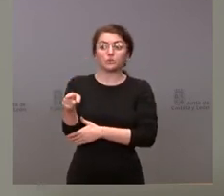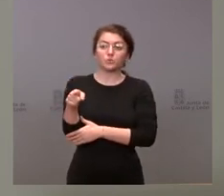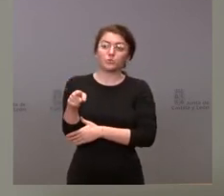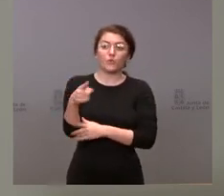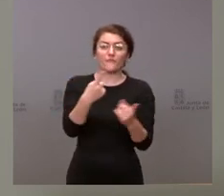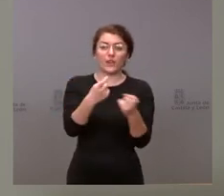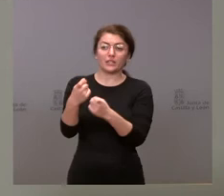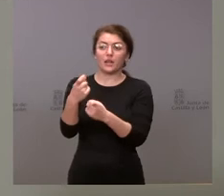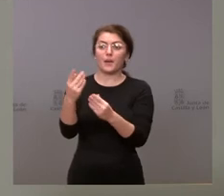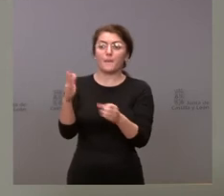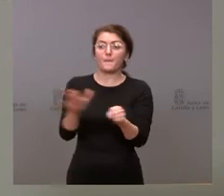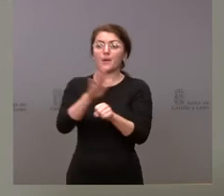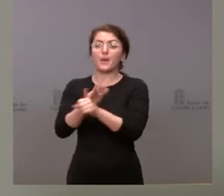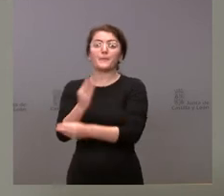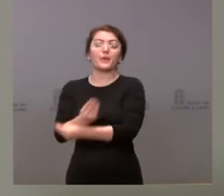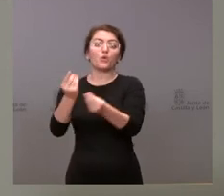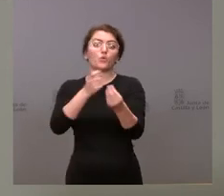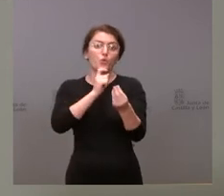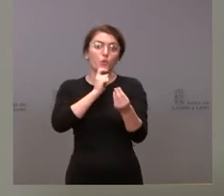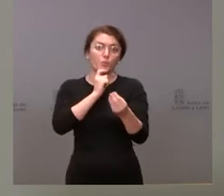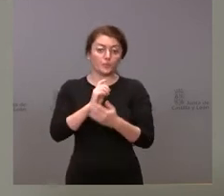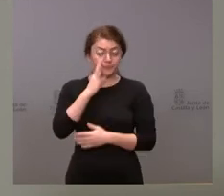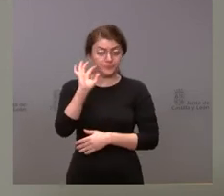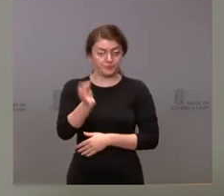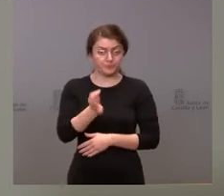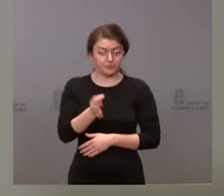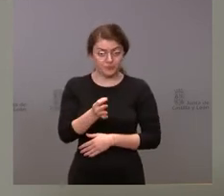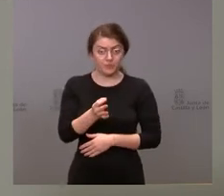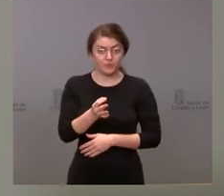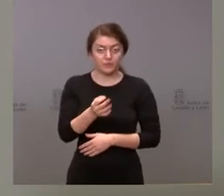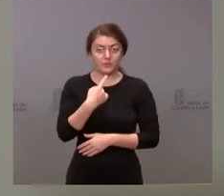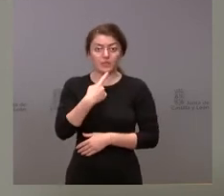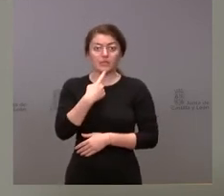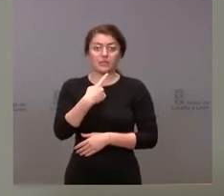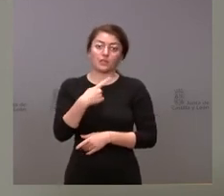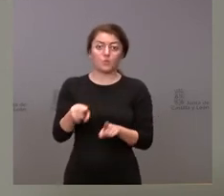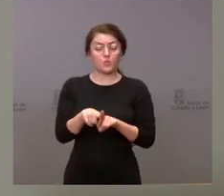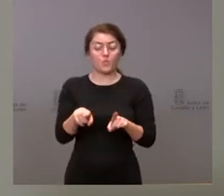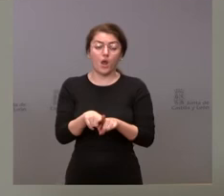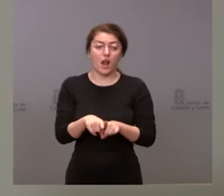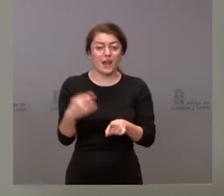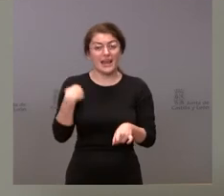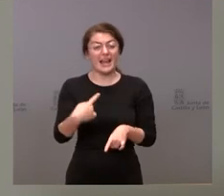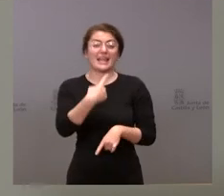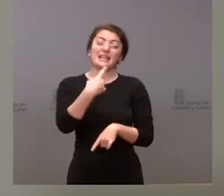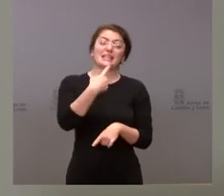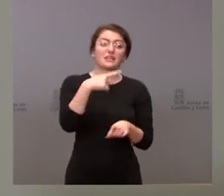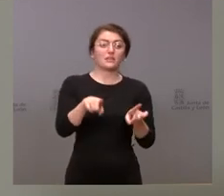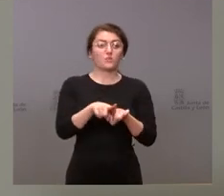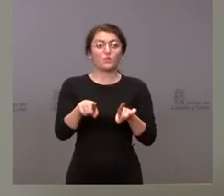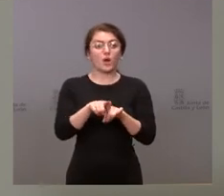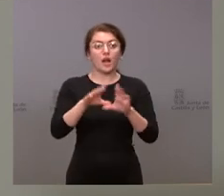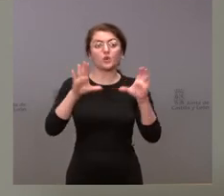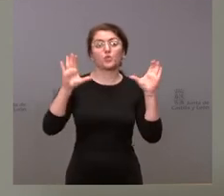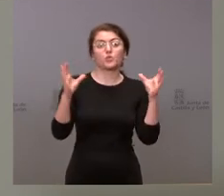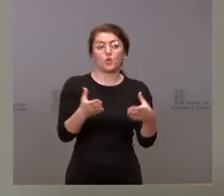comentado evidentemente se ha dicho en esto que si nos hemos reunido con los licitadores es decir que